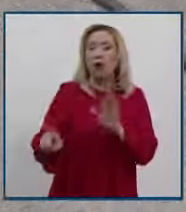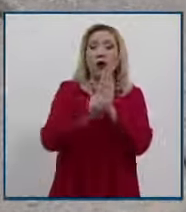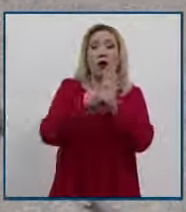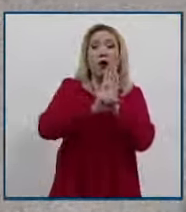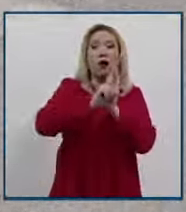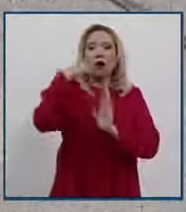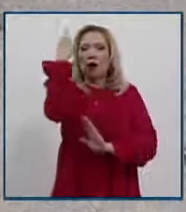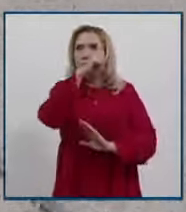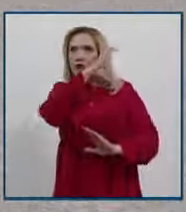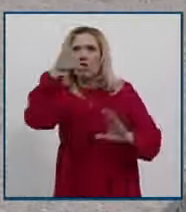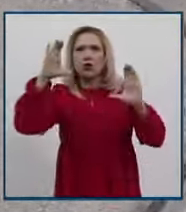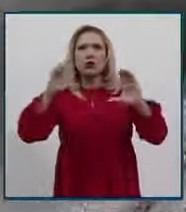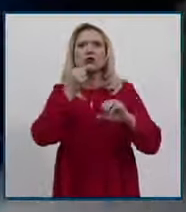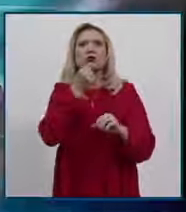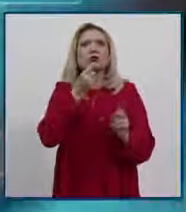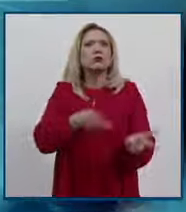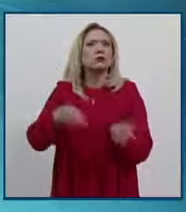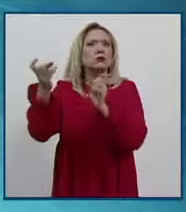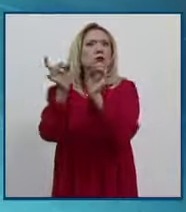de